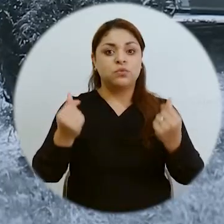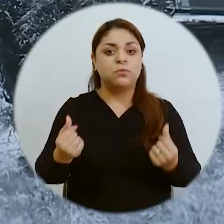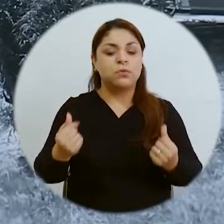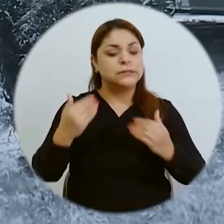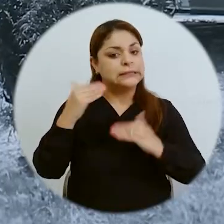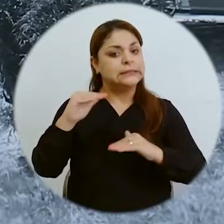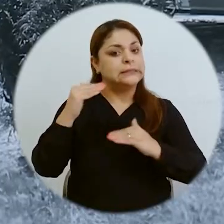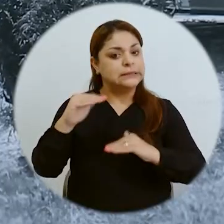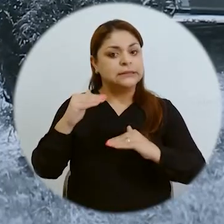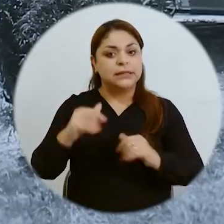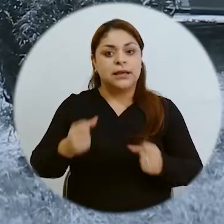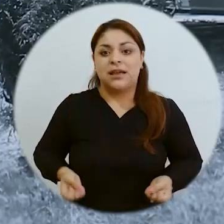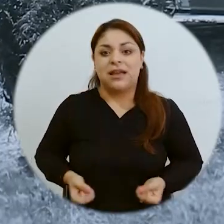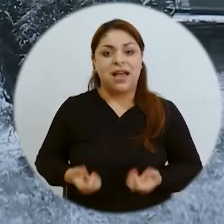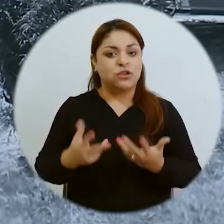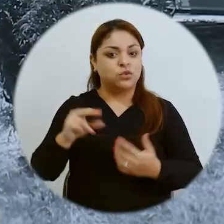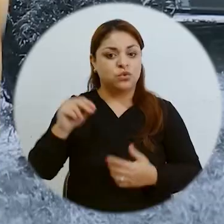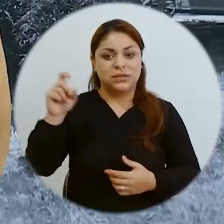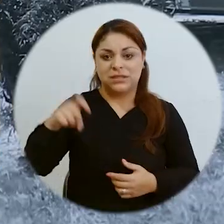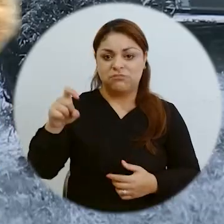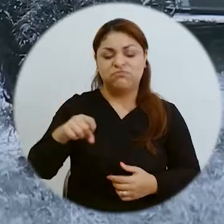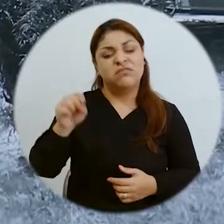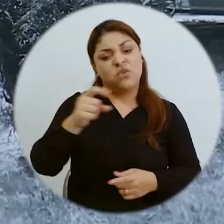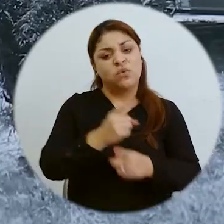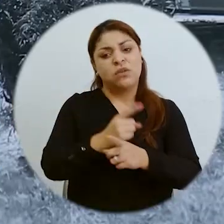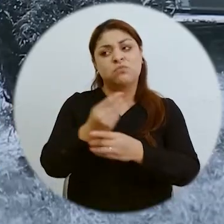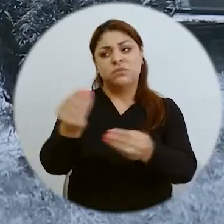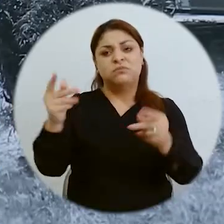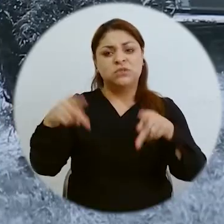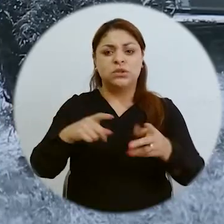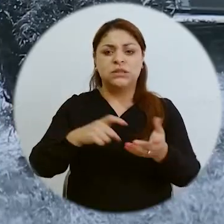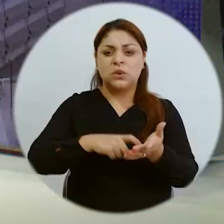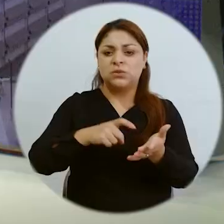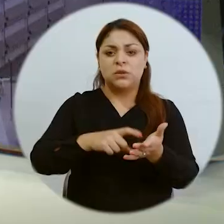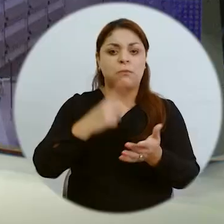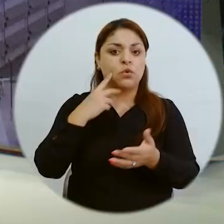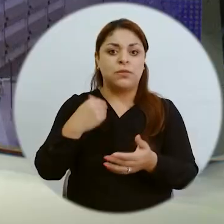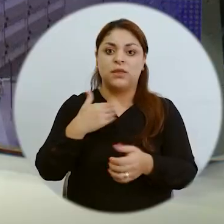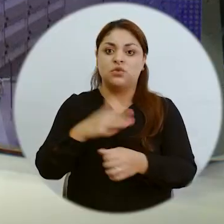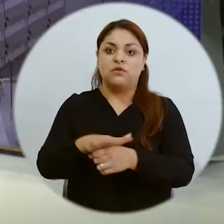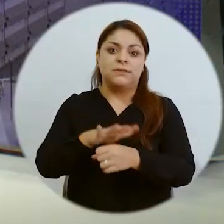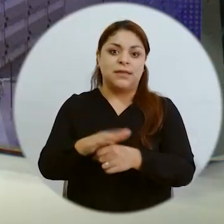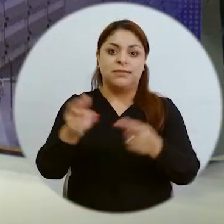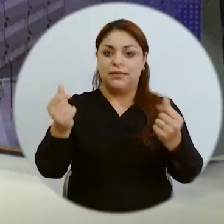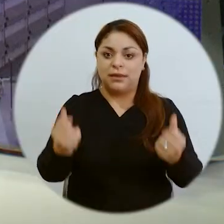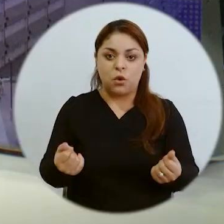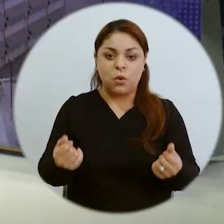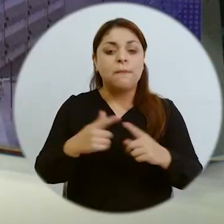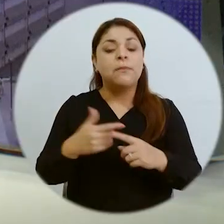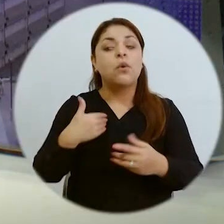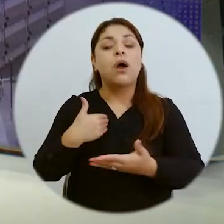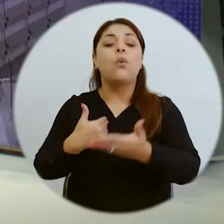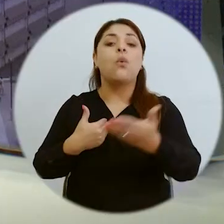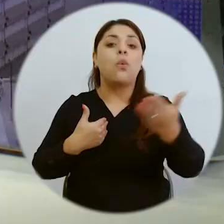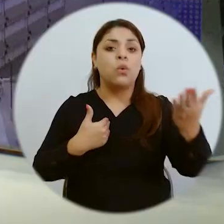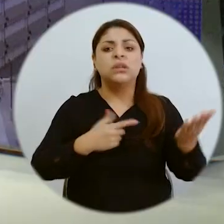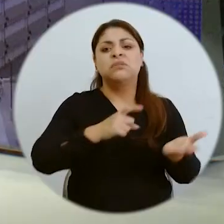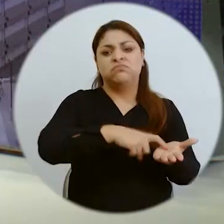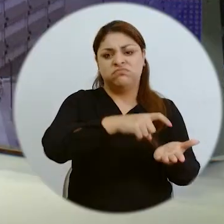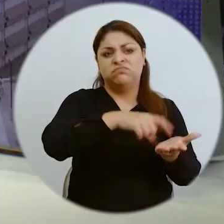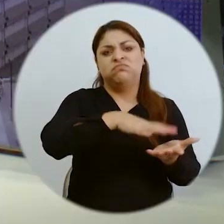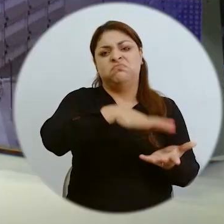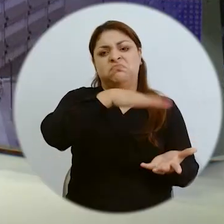primeros años escolares, pero sobre todo también nosotros, ¿verdad? Las y los costarricenses, cada quien tiene que sentarse a